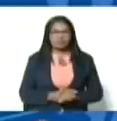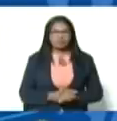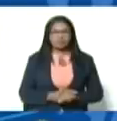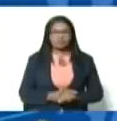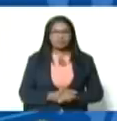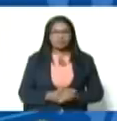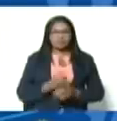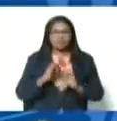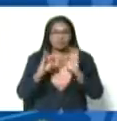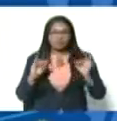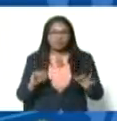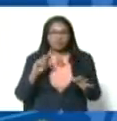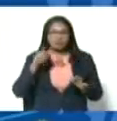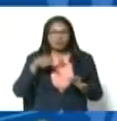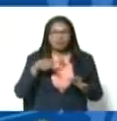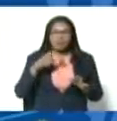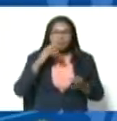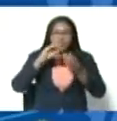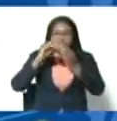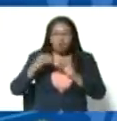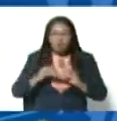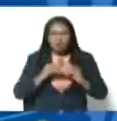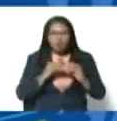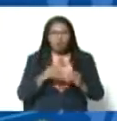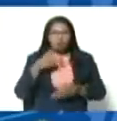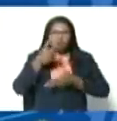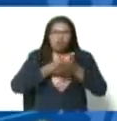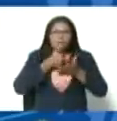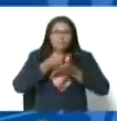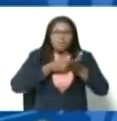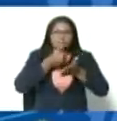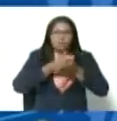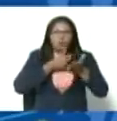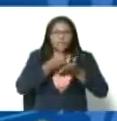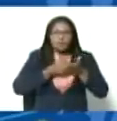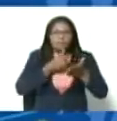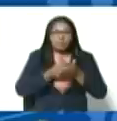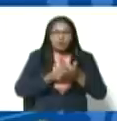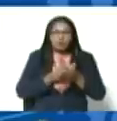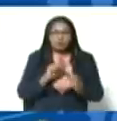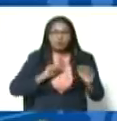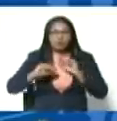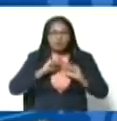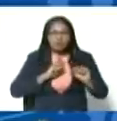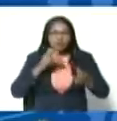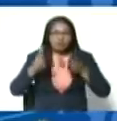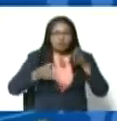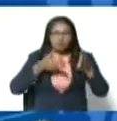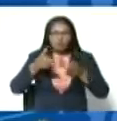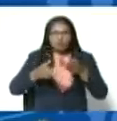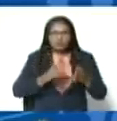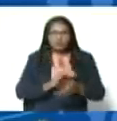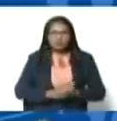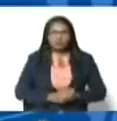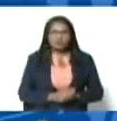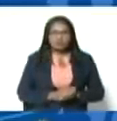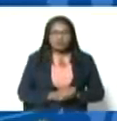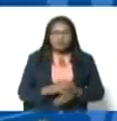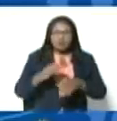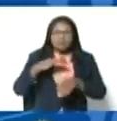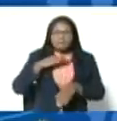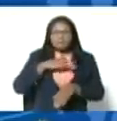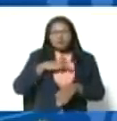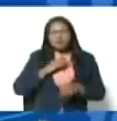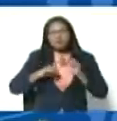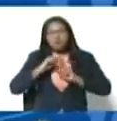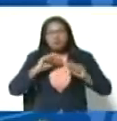Por el mantenimiento. Y siempre le insistí a todos los ministros de transporte que he tenido y a los ministros de transporte del